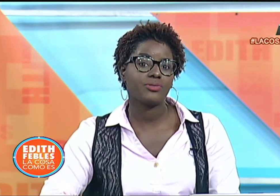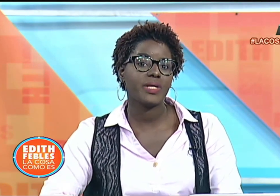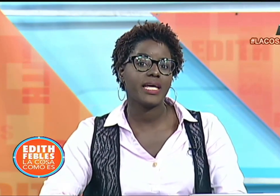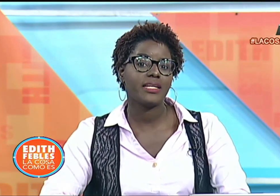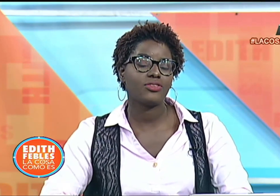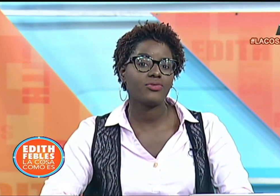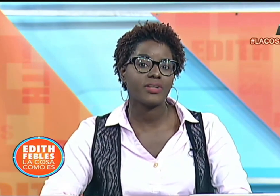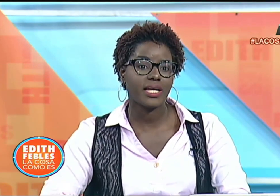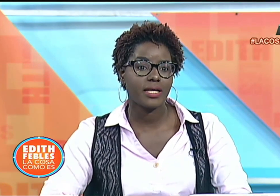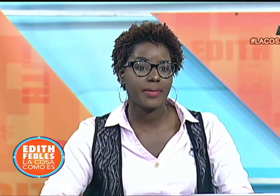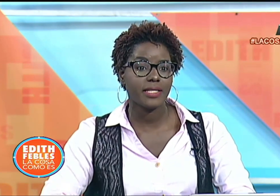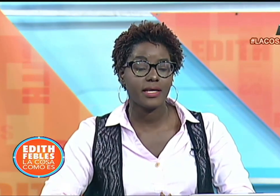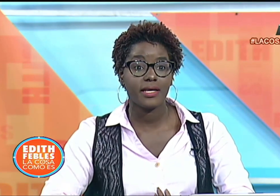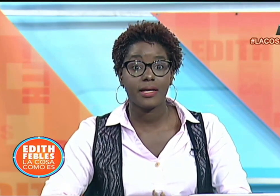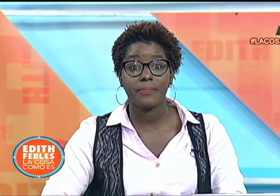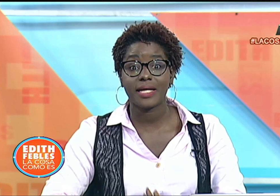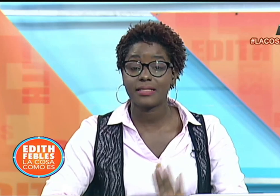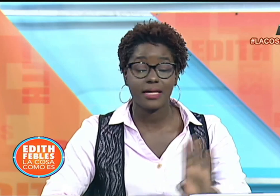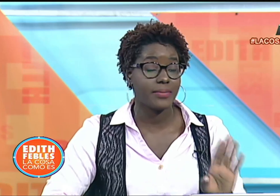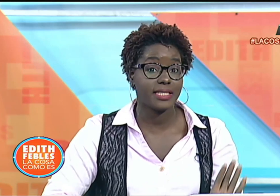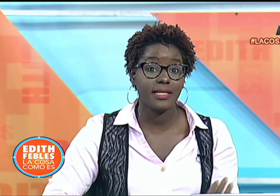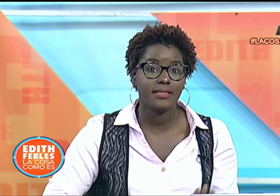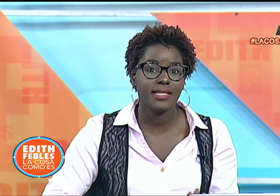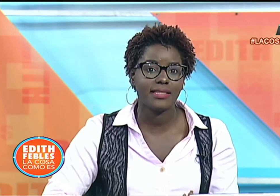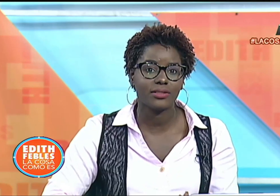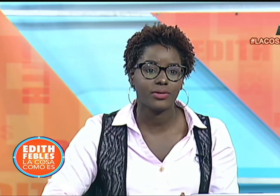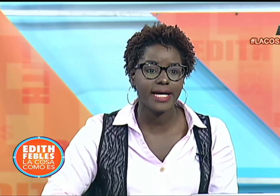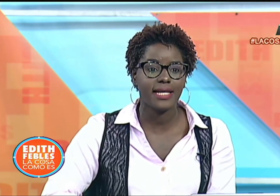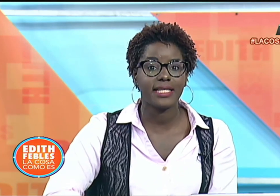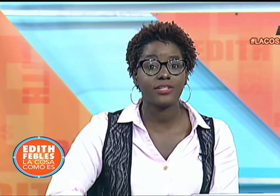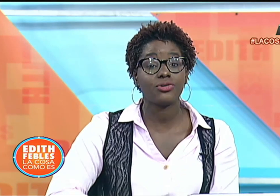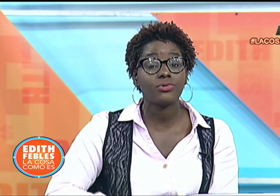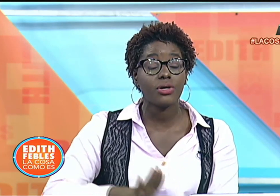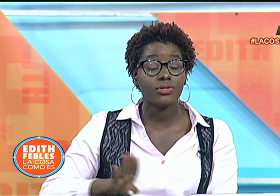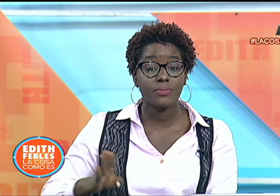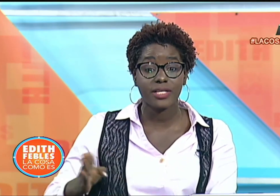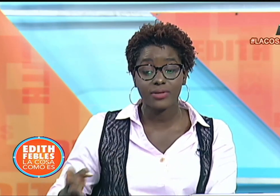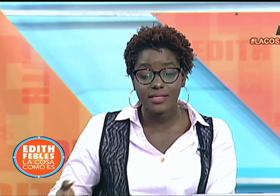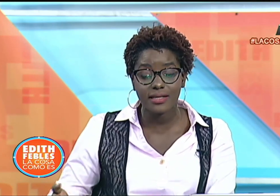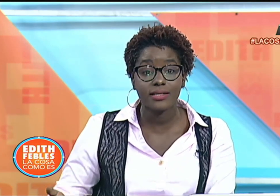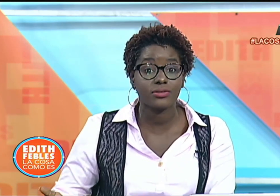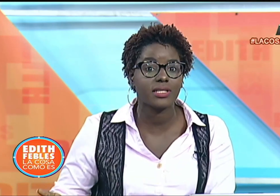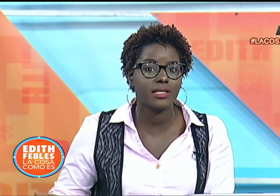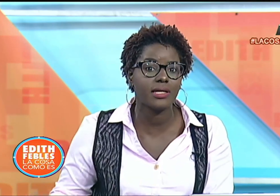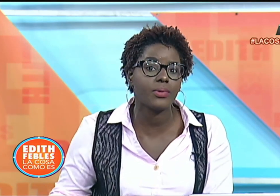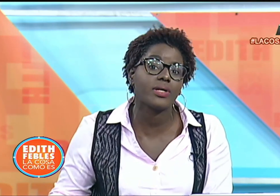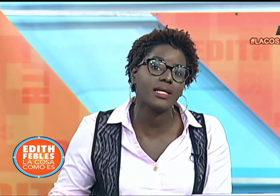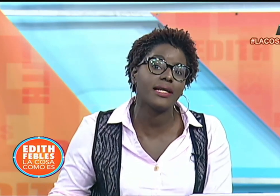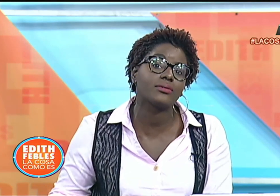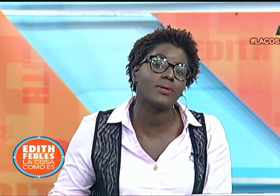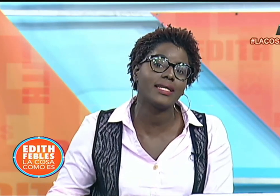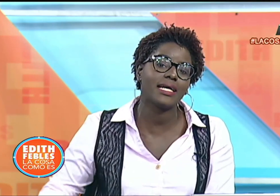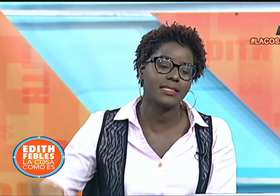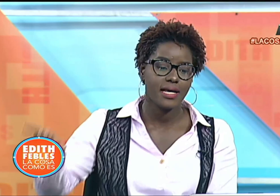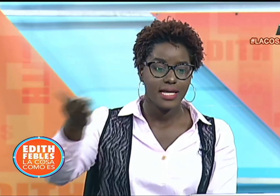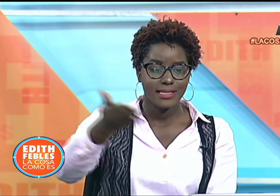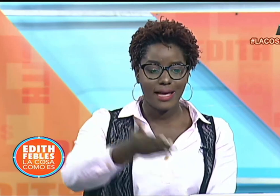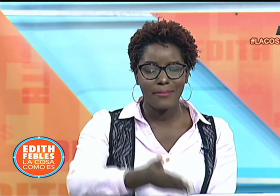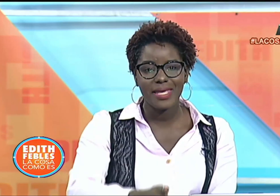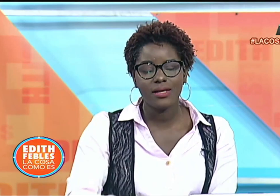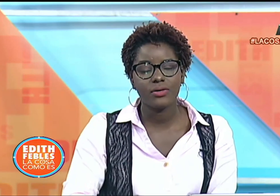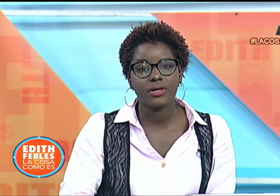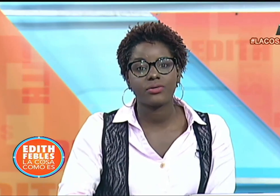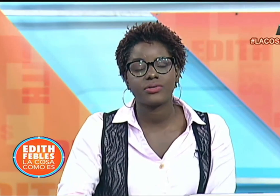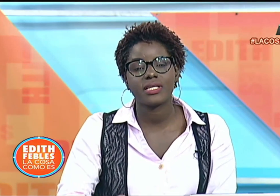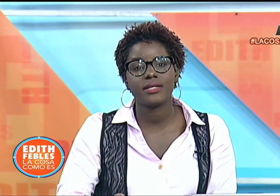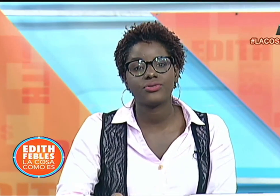ellos vienen de un régimen prácticamente dictatorial. De hecho, uno de los mayores retos que tiene Boric en la actualidad,